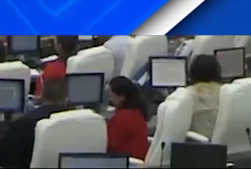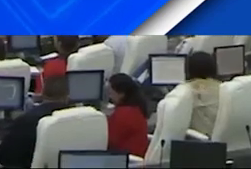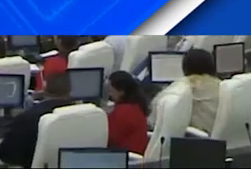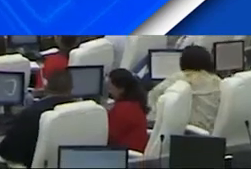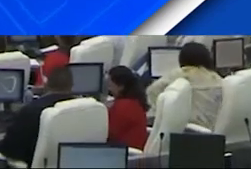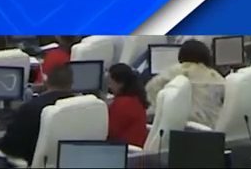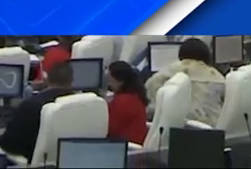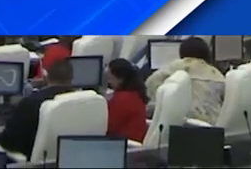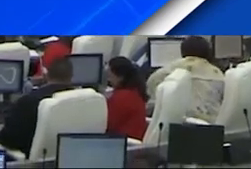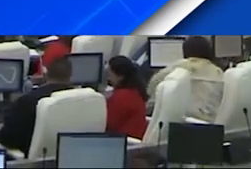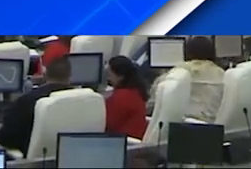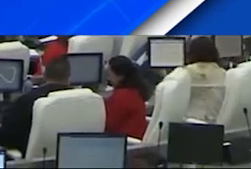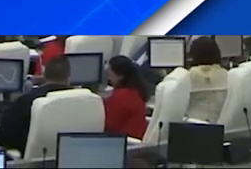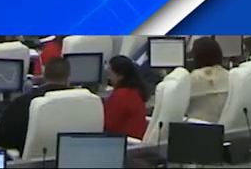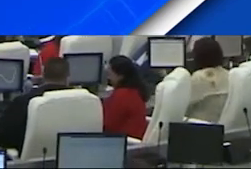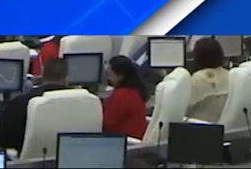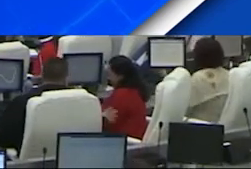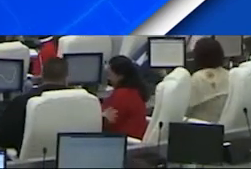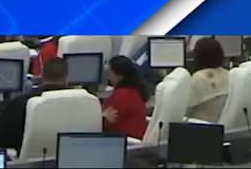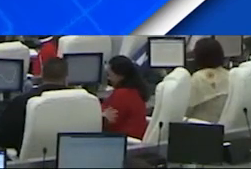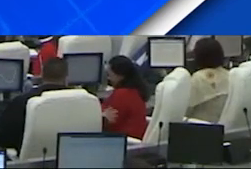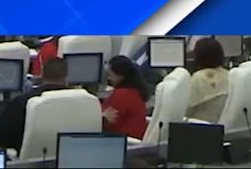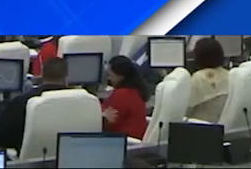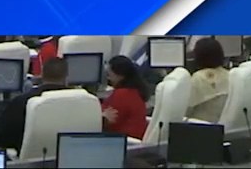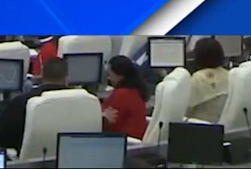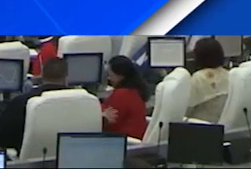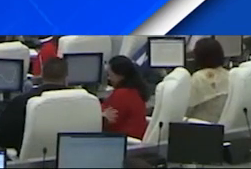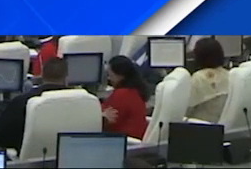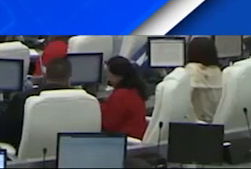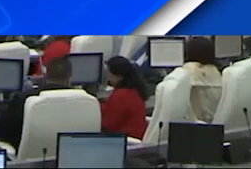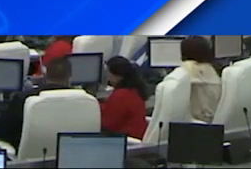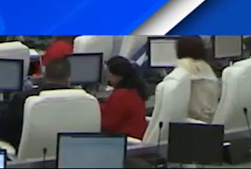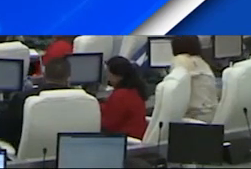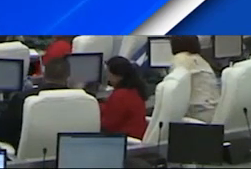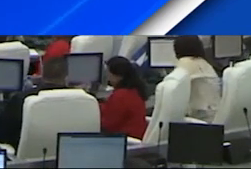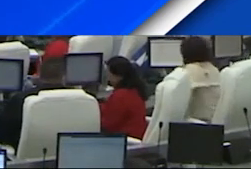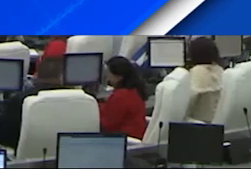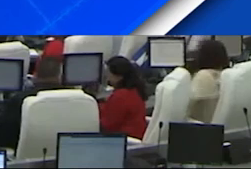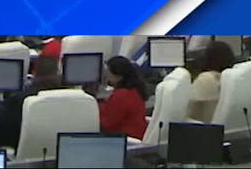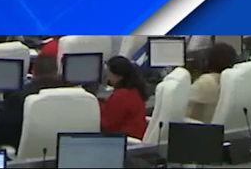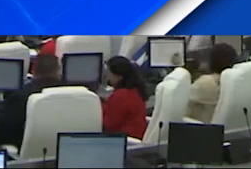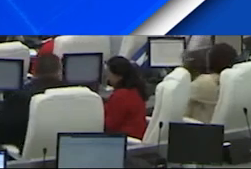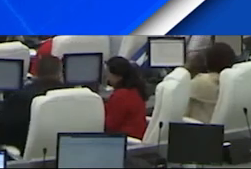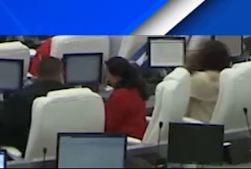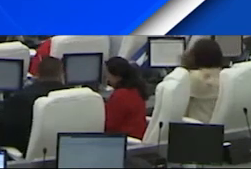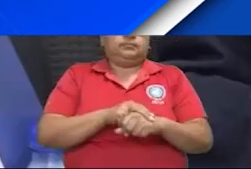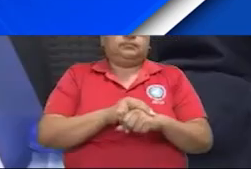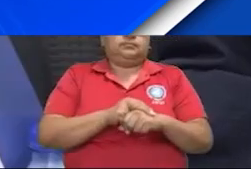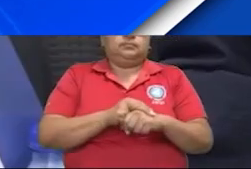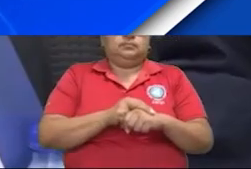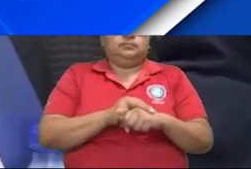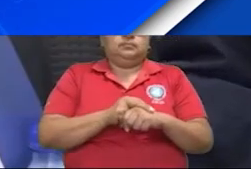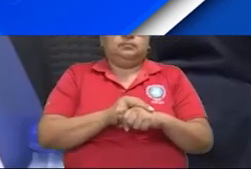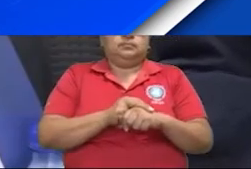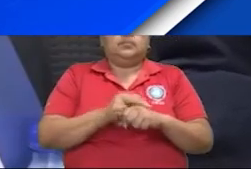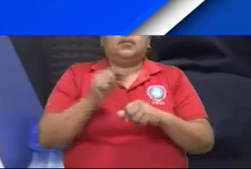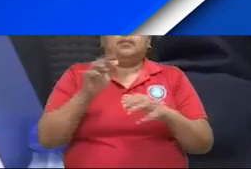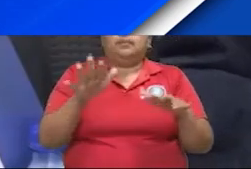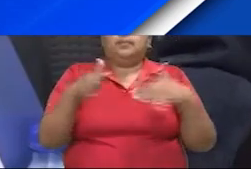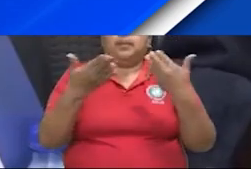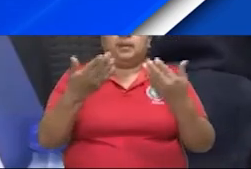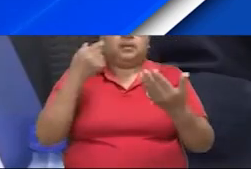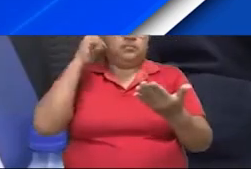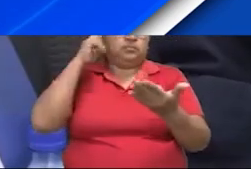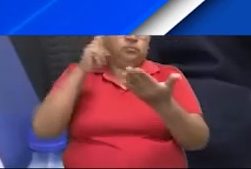la Asamblea Nacional se realizó una mención especial a cargo de la diputada Andrea Morales. A fin de